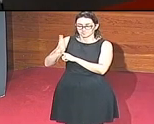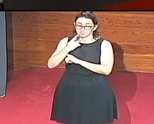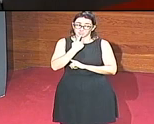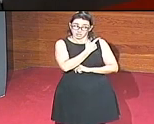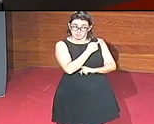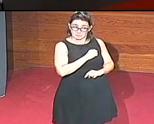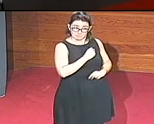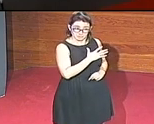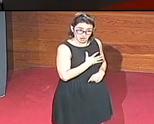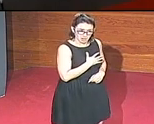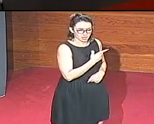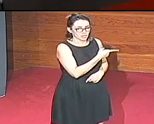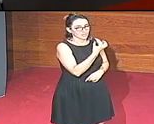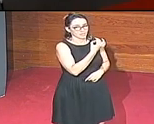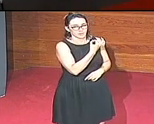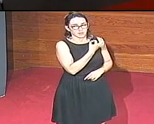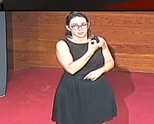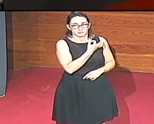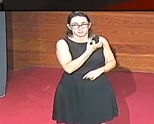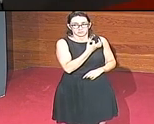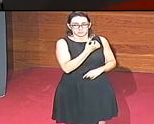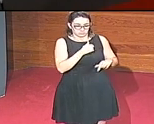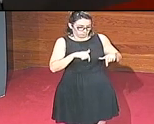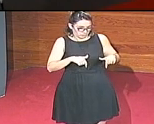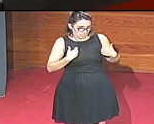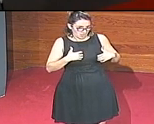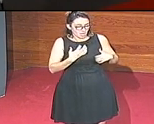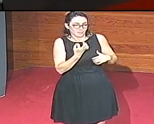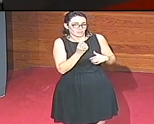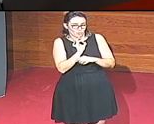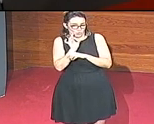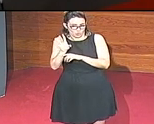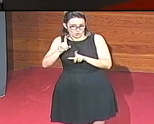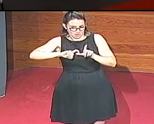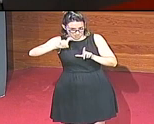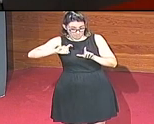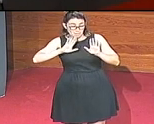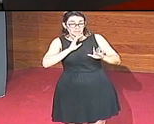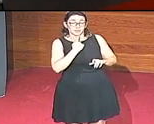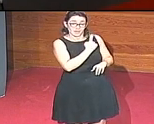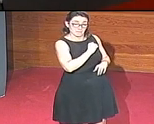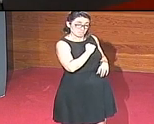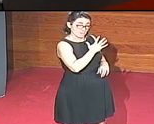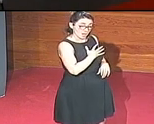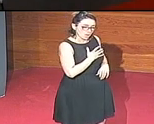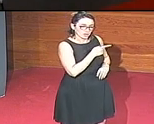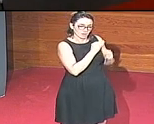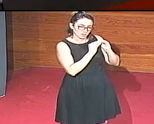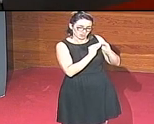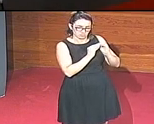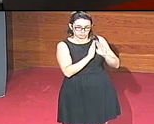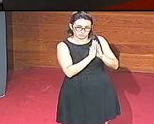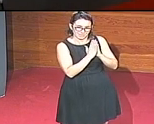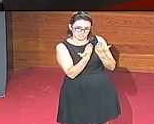tenía que enviar nos aparecería el gráfico en cuestión pero al día siguiente tenía que montar un libro